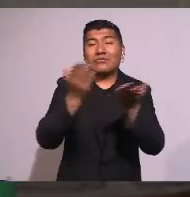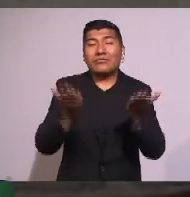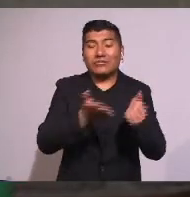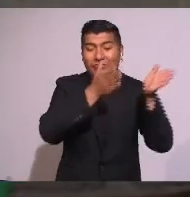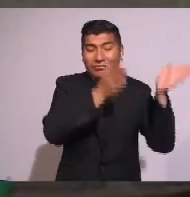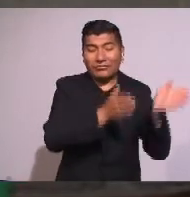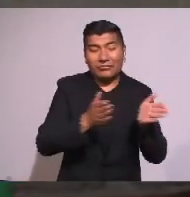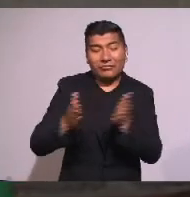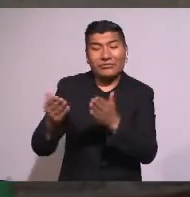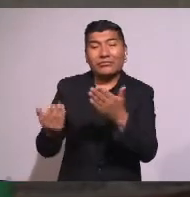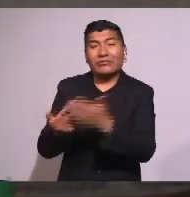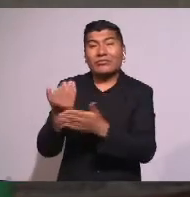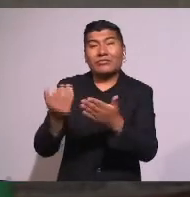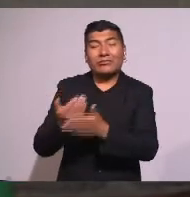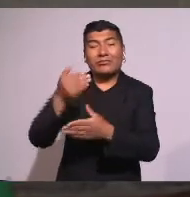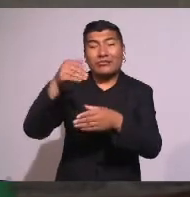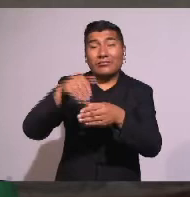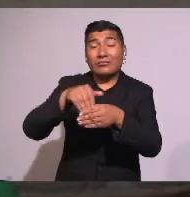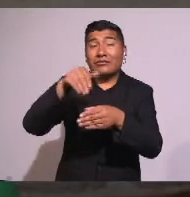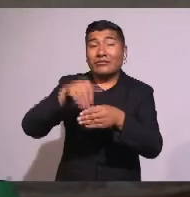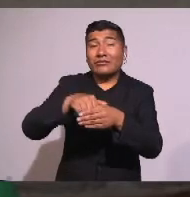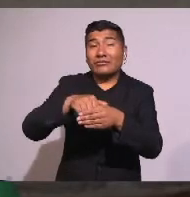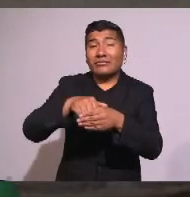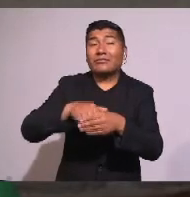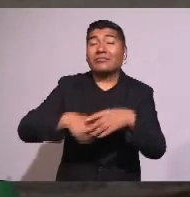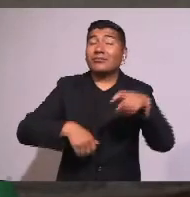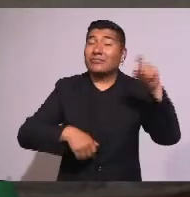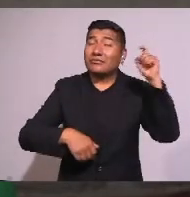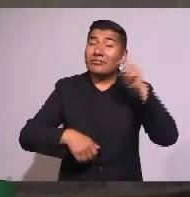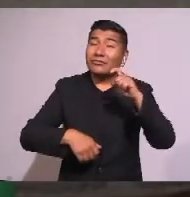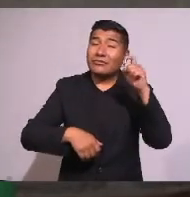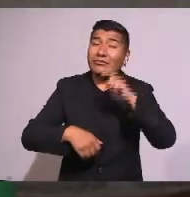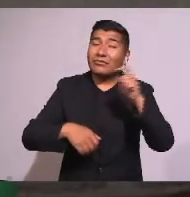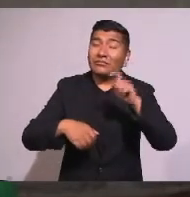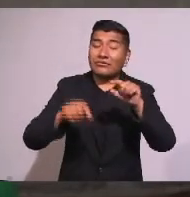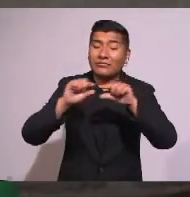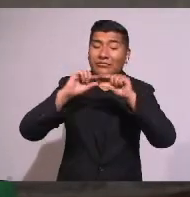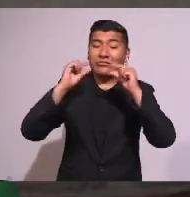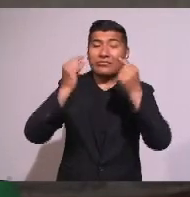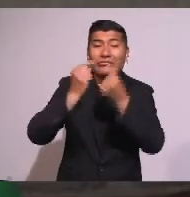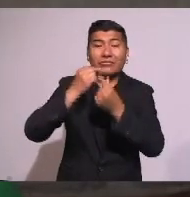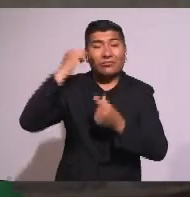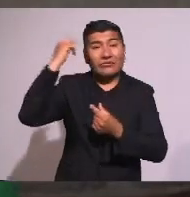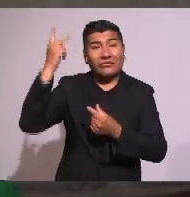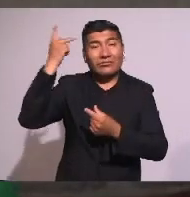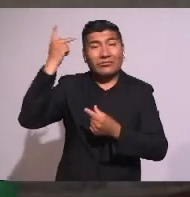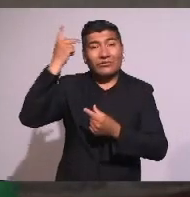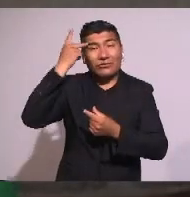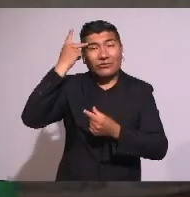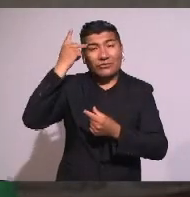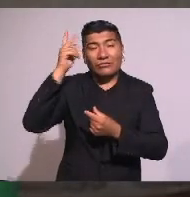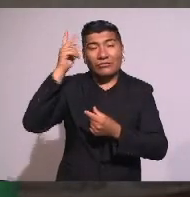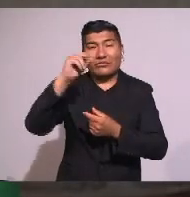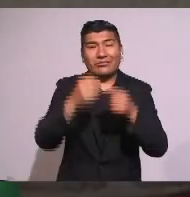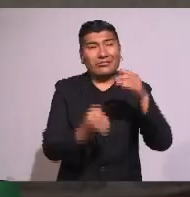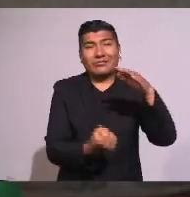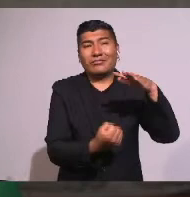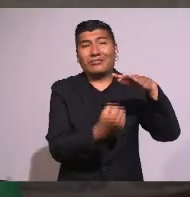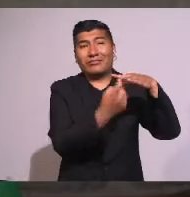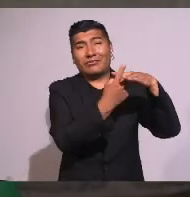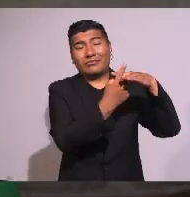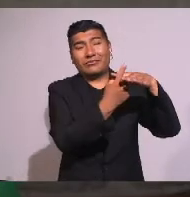preparamos para unas nuevas elecciones, necesitamos que los partidos políticos no se presenten